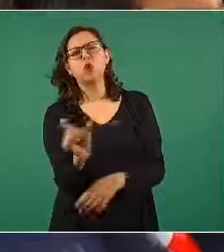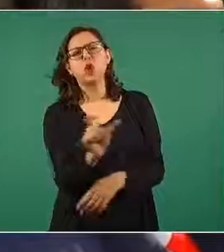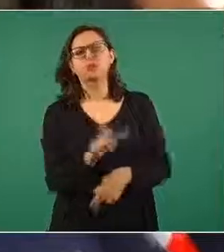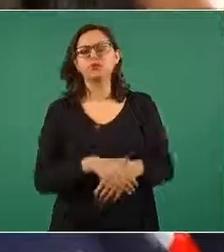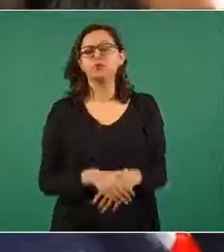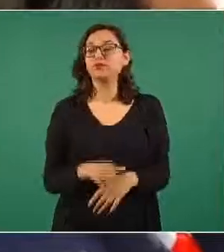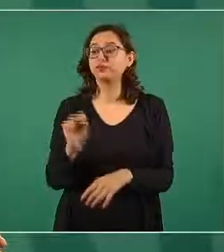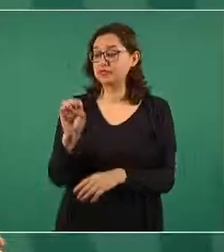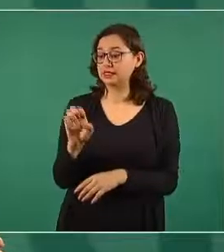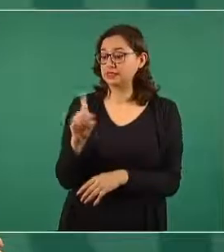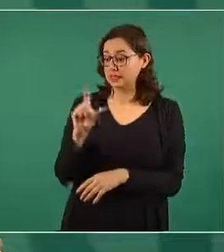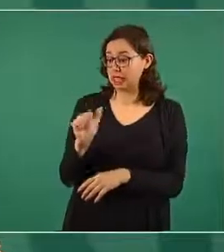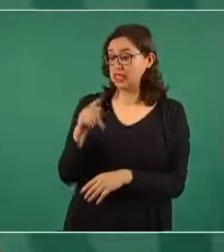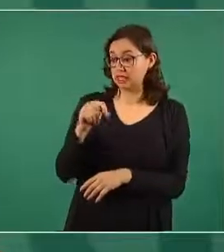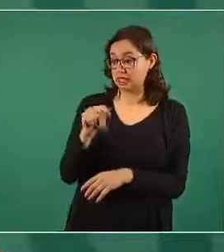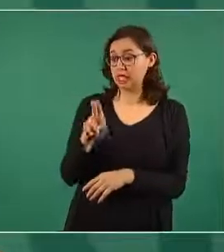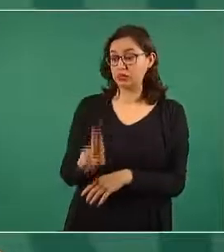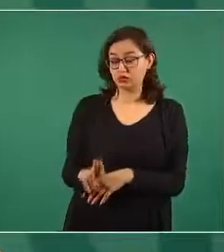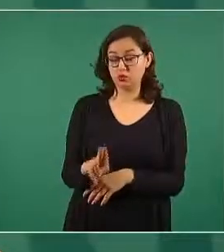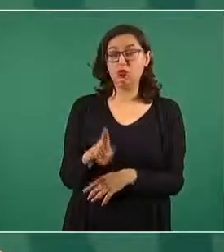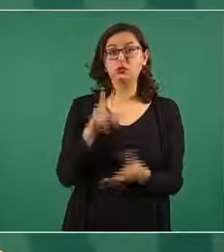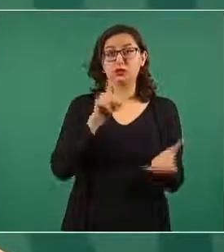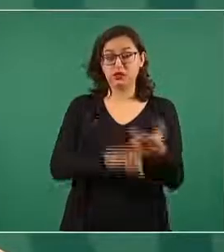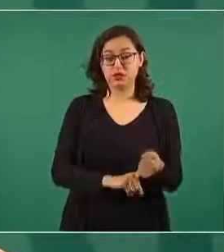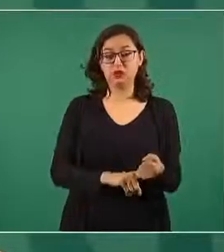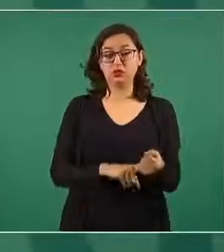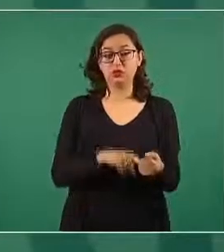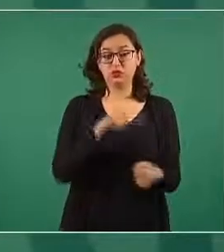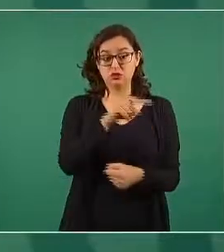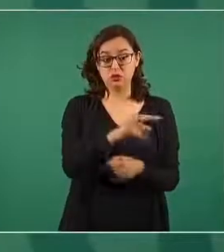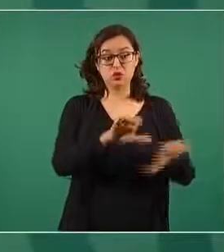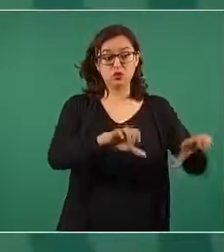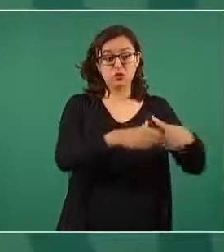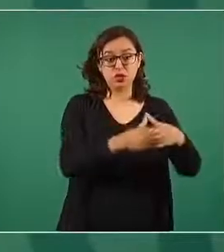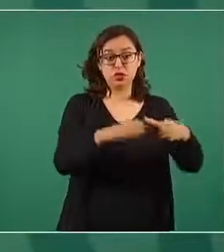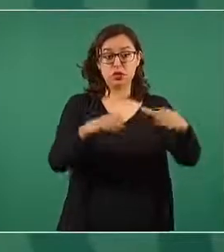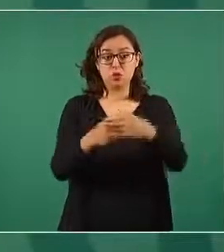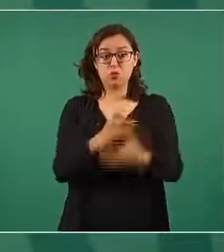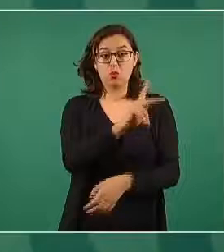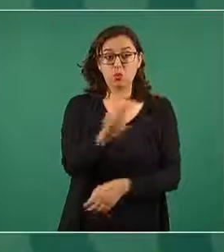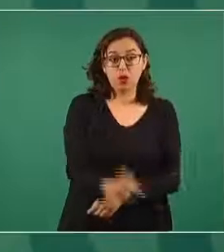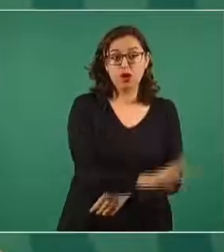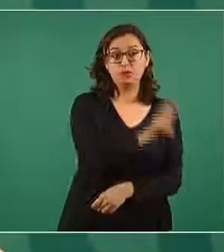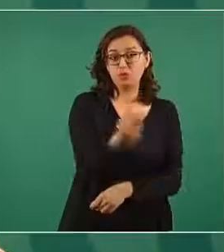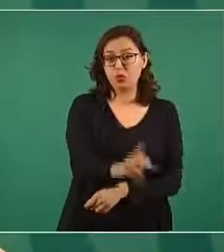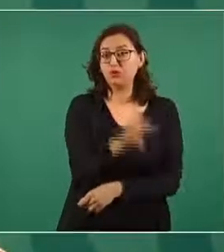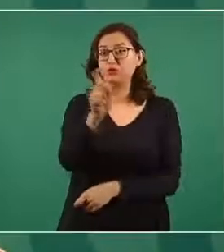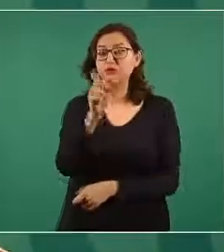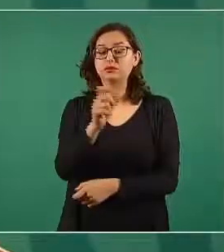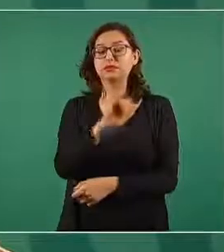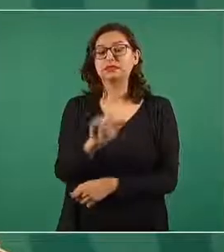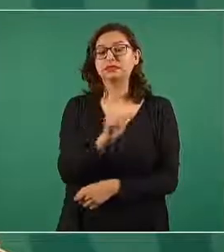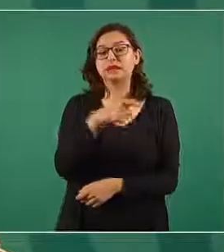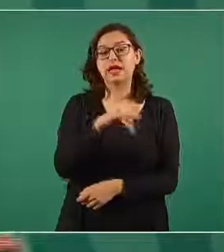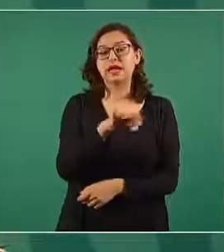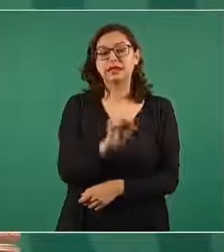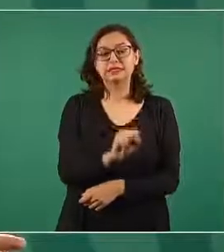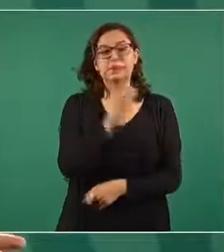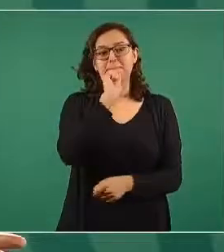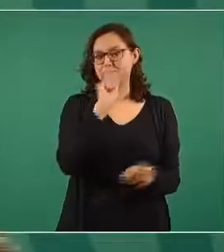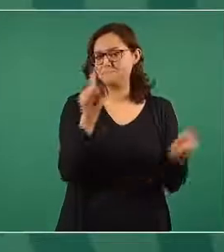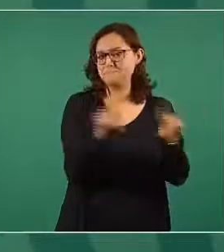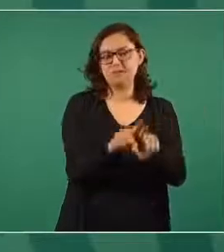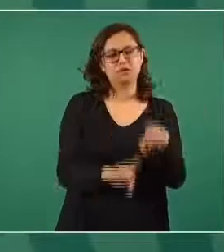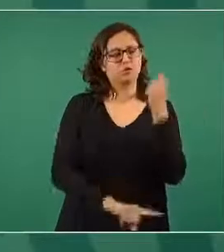SEDATU es un poco también lo que estamos haciendo en las comunidades y en los pueblos yaquis. Así es. O sea, ahí es lo